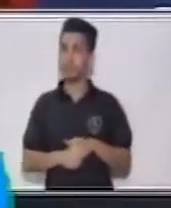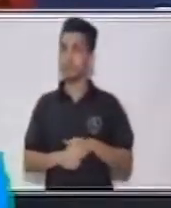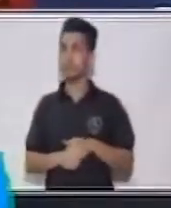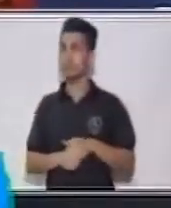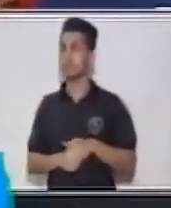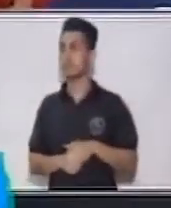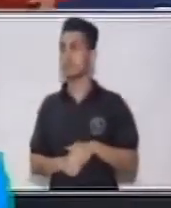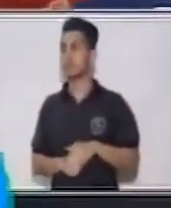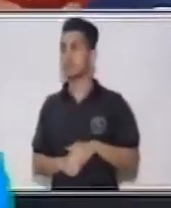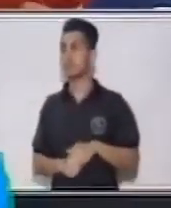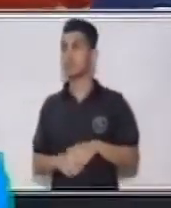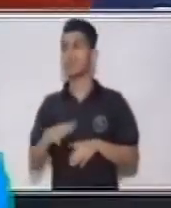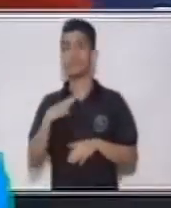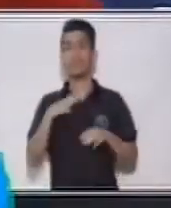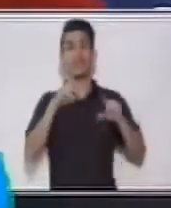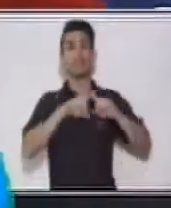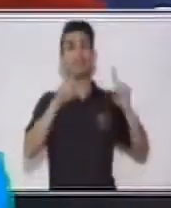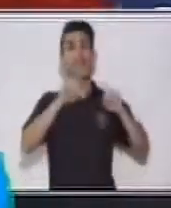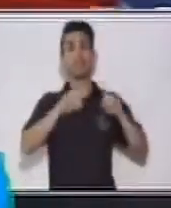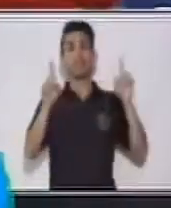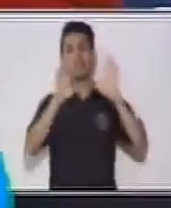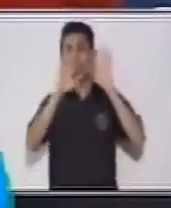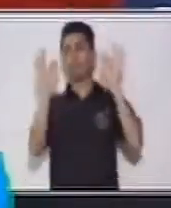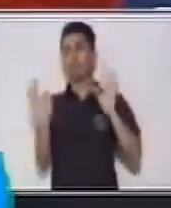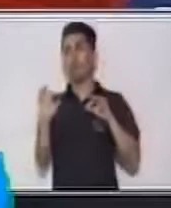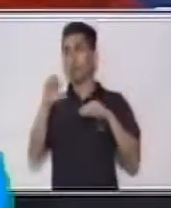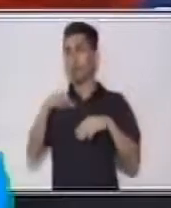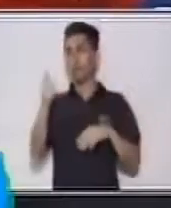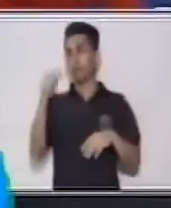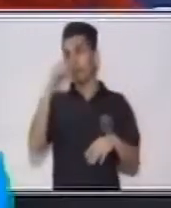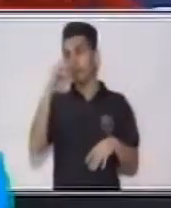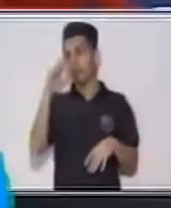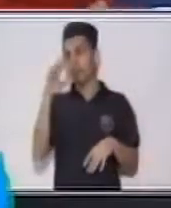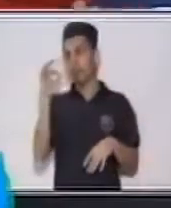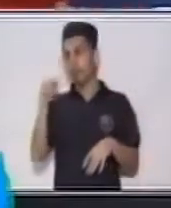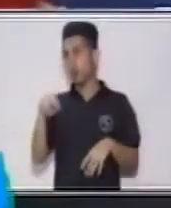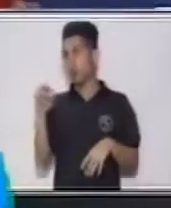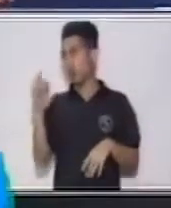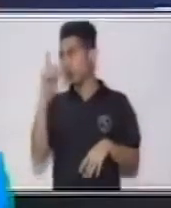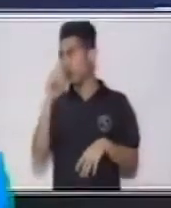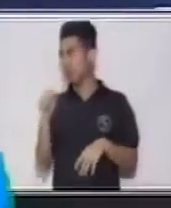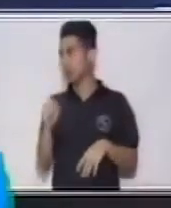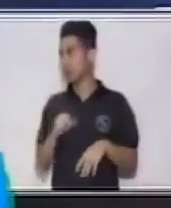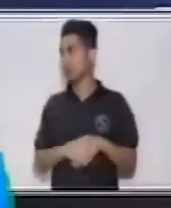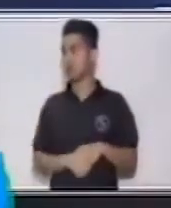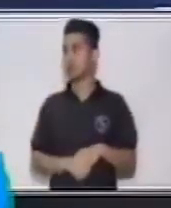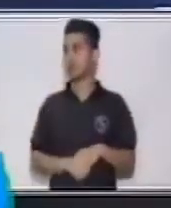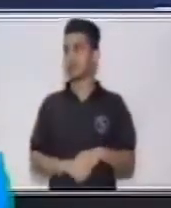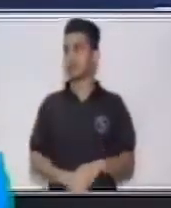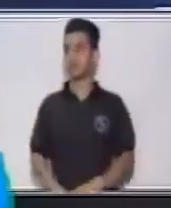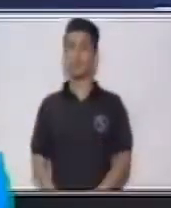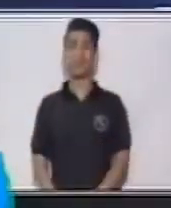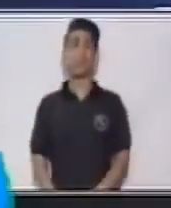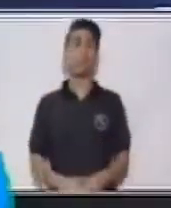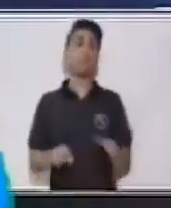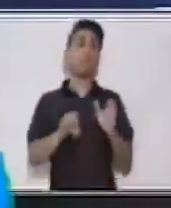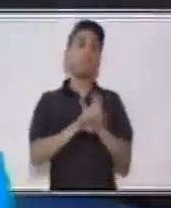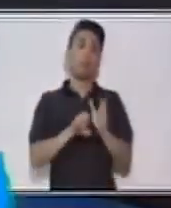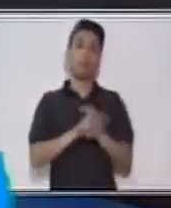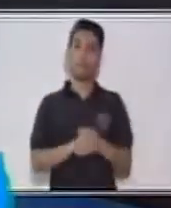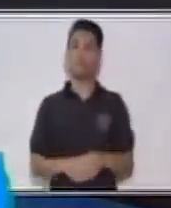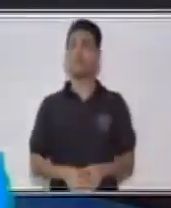patrones este es empezamos con el tema de hoy por ejemplo nosotros tenemos